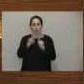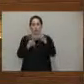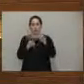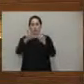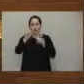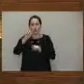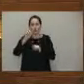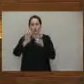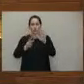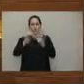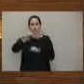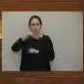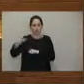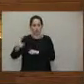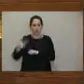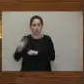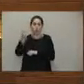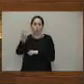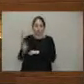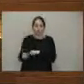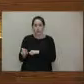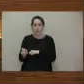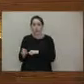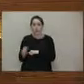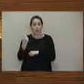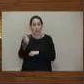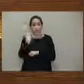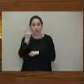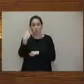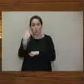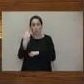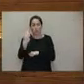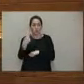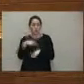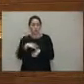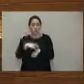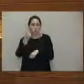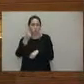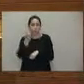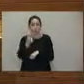15.245,83 euros. Estamos hablando de una persona que percibía únicamente una pensión de mutualidades laborales de